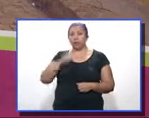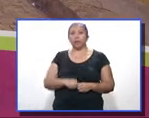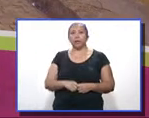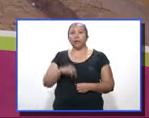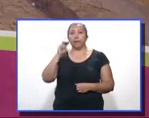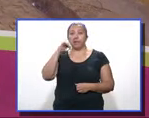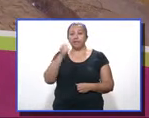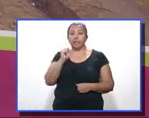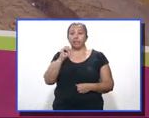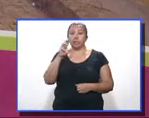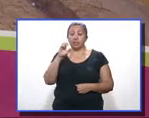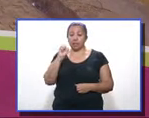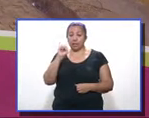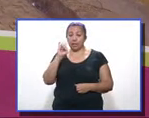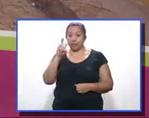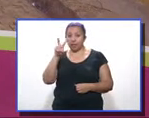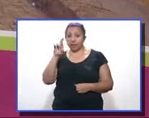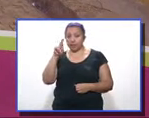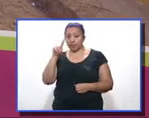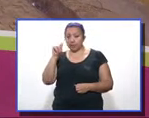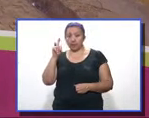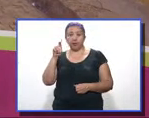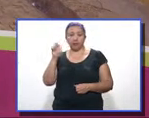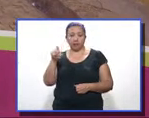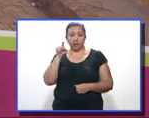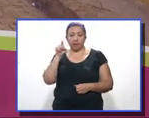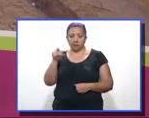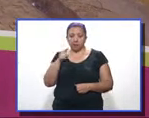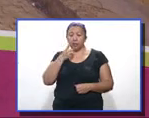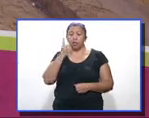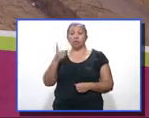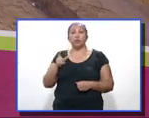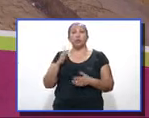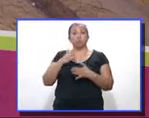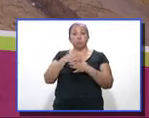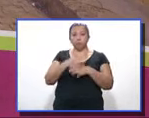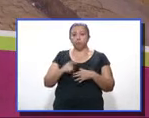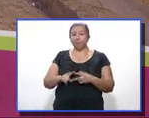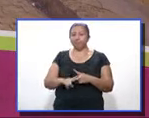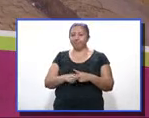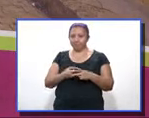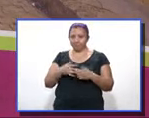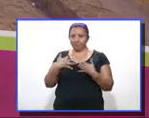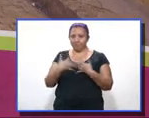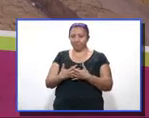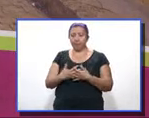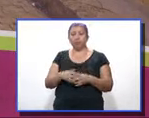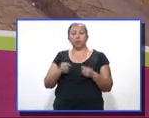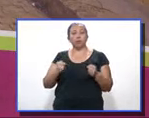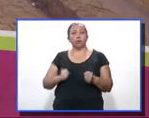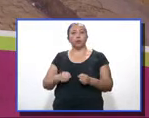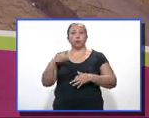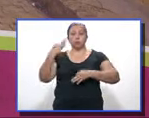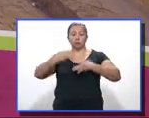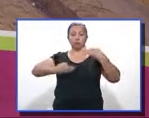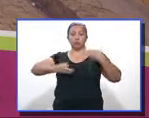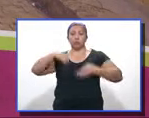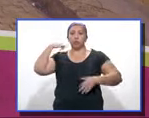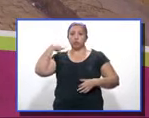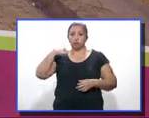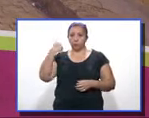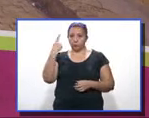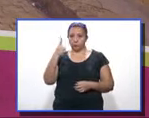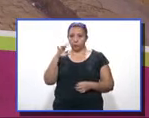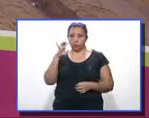magistrada María Carolina Silvestre Canto Valdés, quien entró en funciones como presidenta del Poder Judicial del Estado de Yucatán el